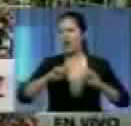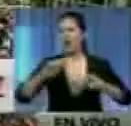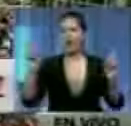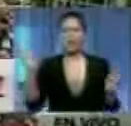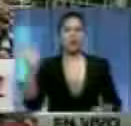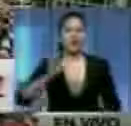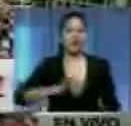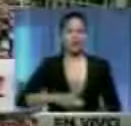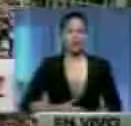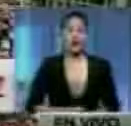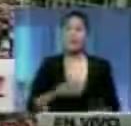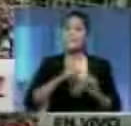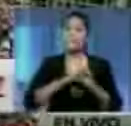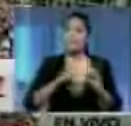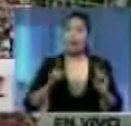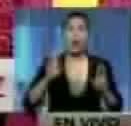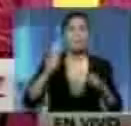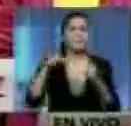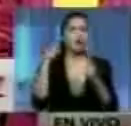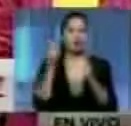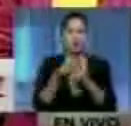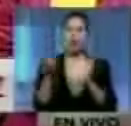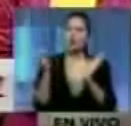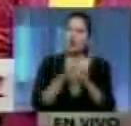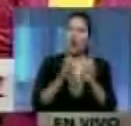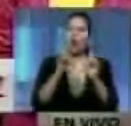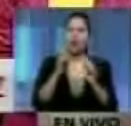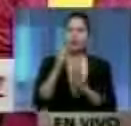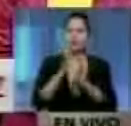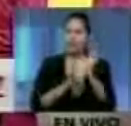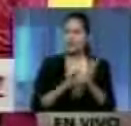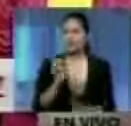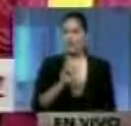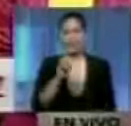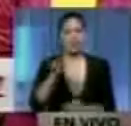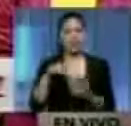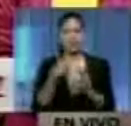Pero nosotros no queremos más nunca un 11 de abril.